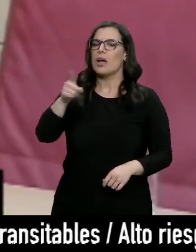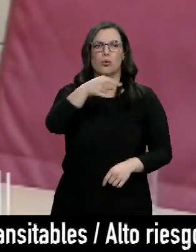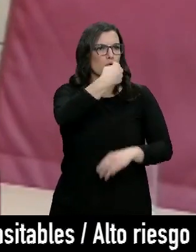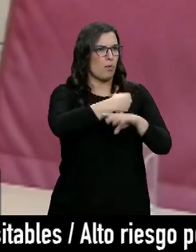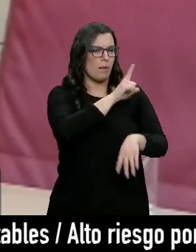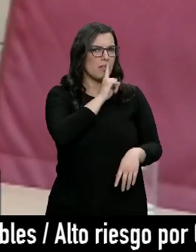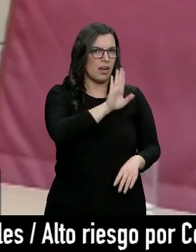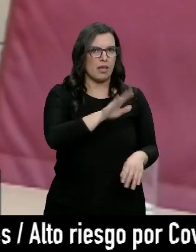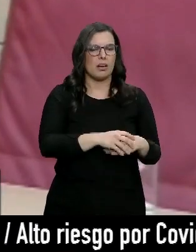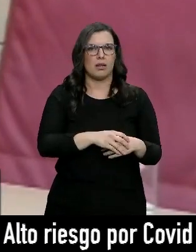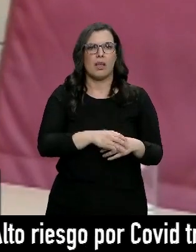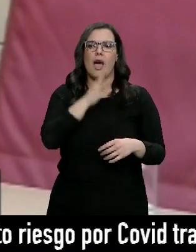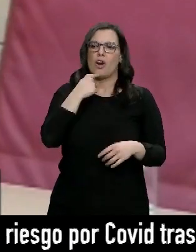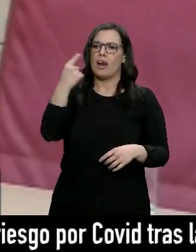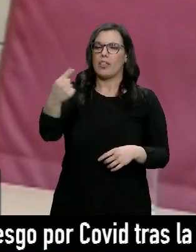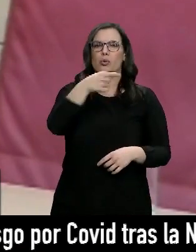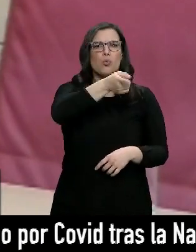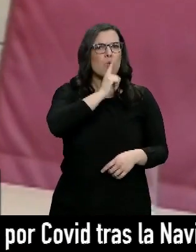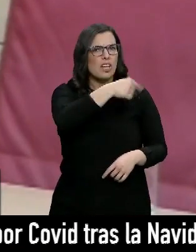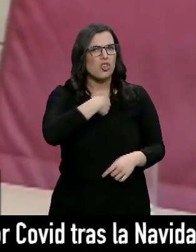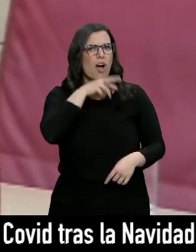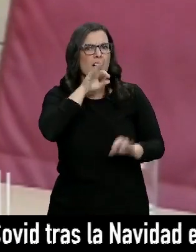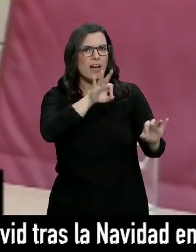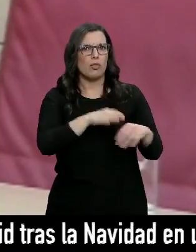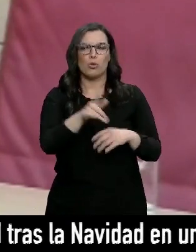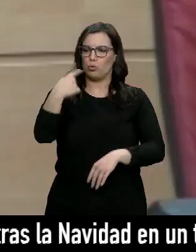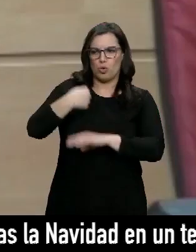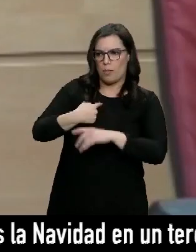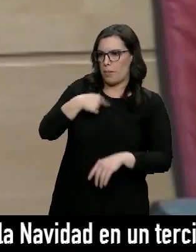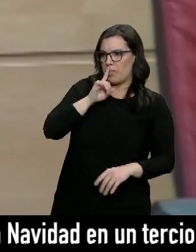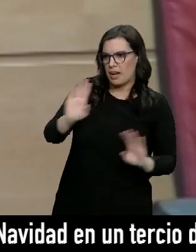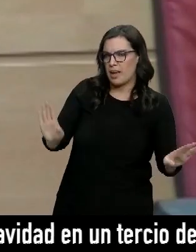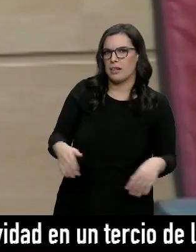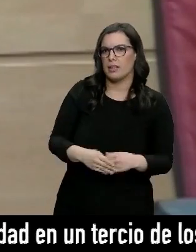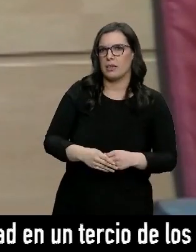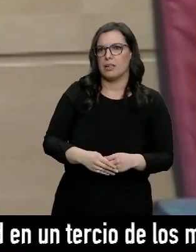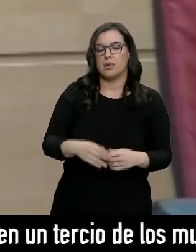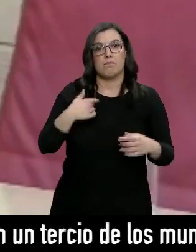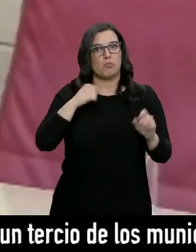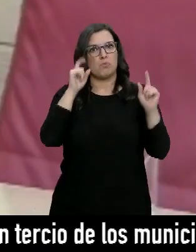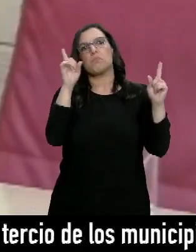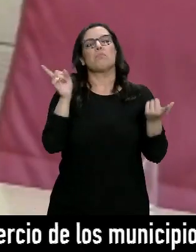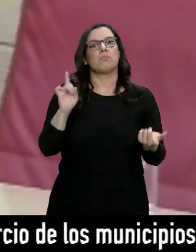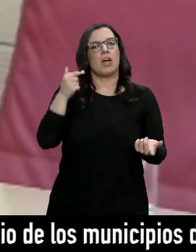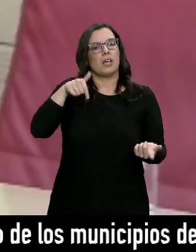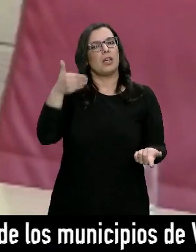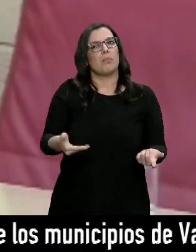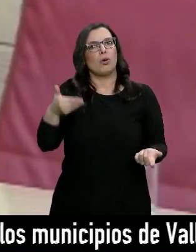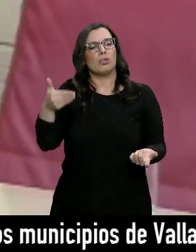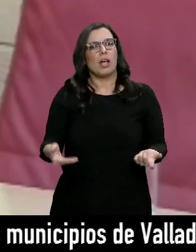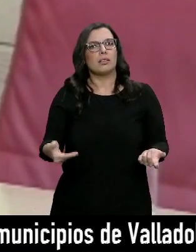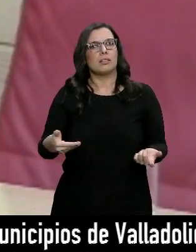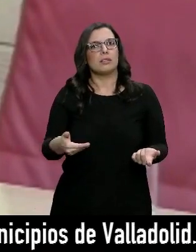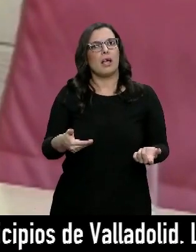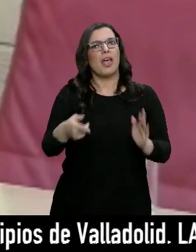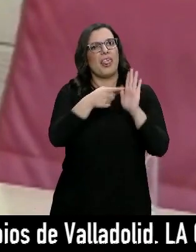le doy la palabra, pero desde luego vamos a hablar. Cállese que estoy hablando yo. No me va a mandar callar usted nunca. No me daba cuenta que lo importante son